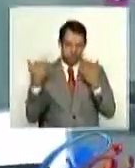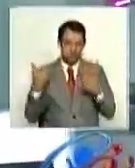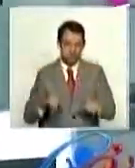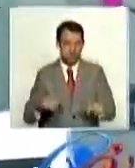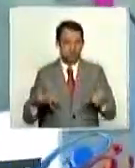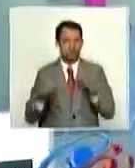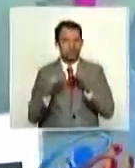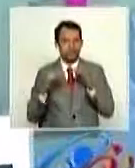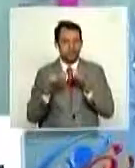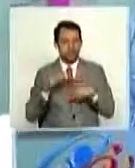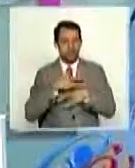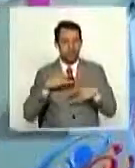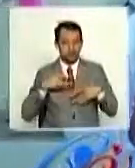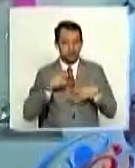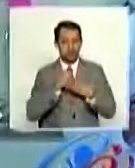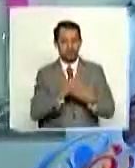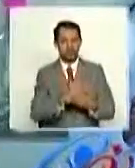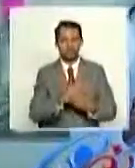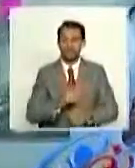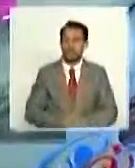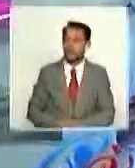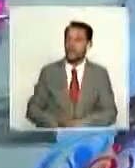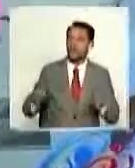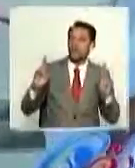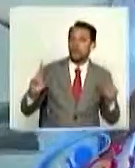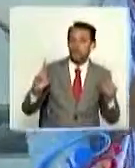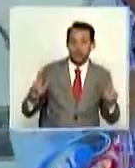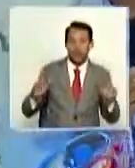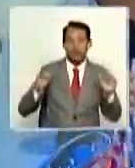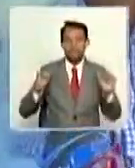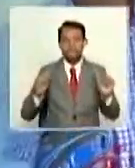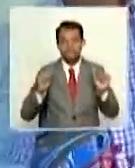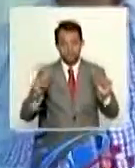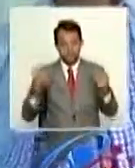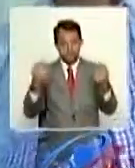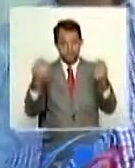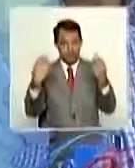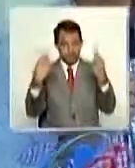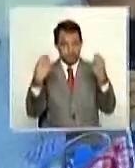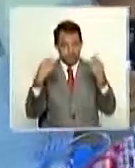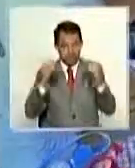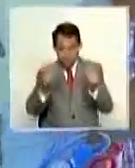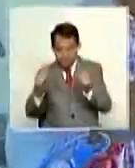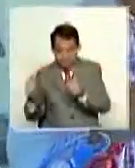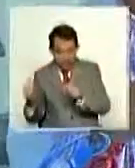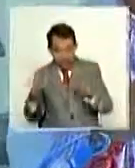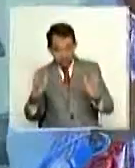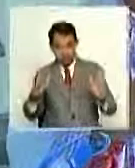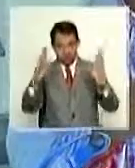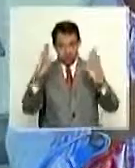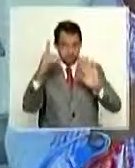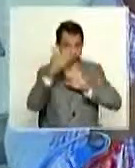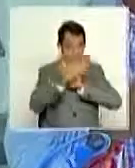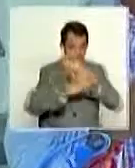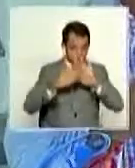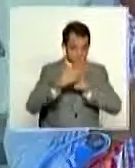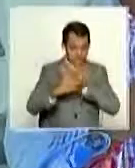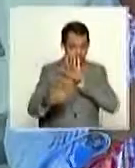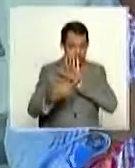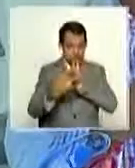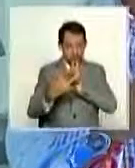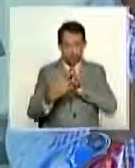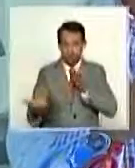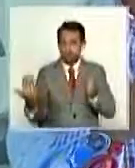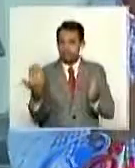vista médico y odontológico. Esperamos que todos ustedes entiendan esta necesidad importante de hacer